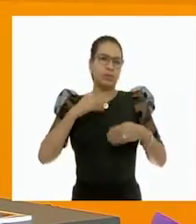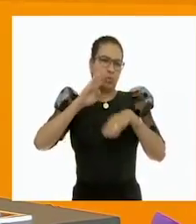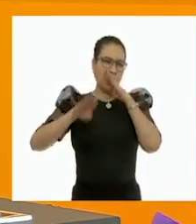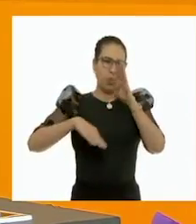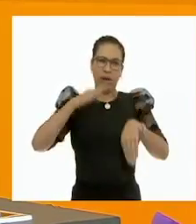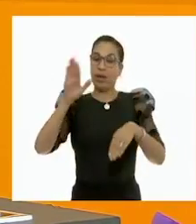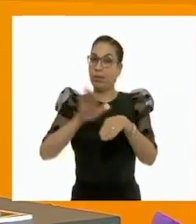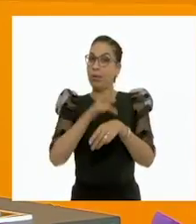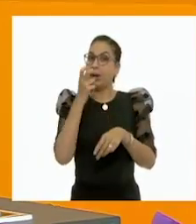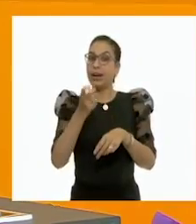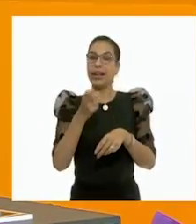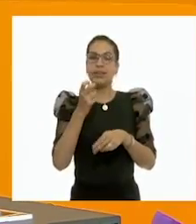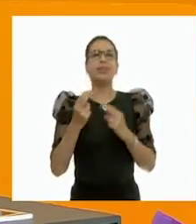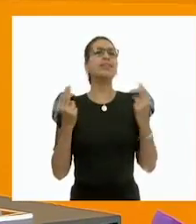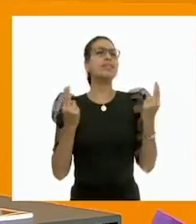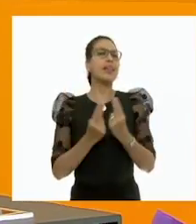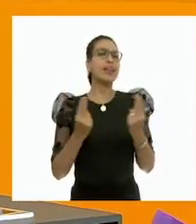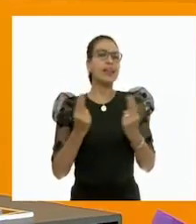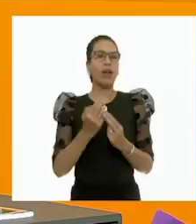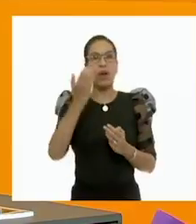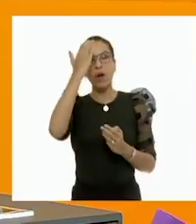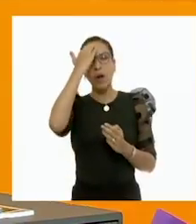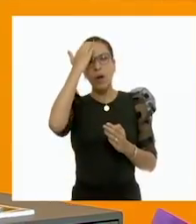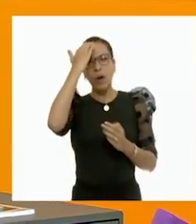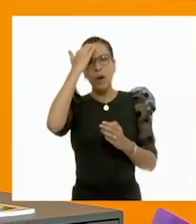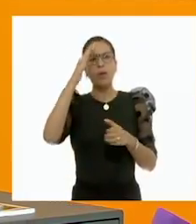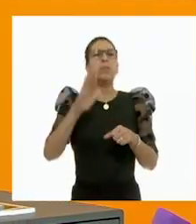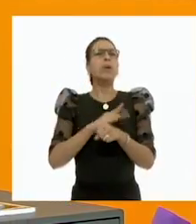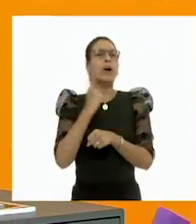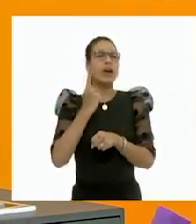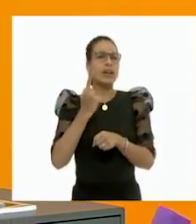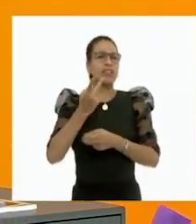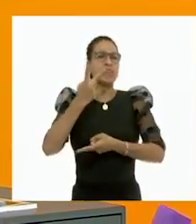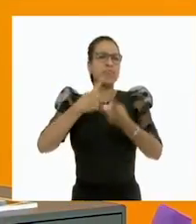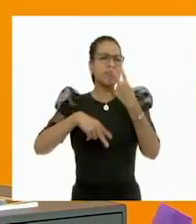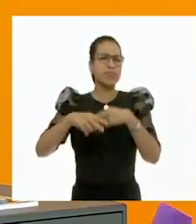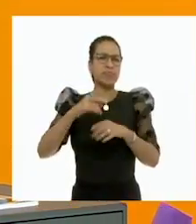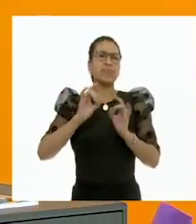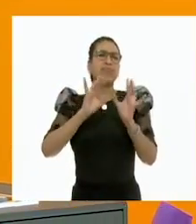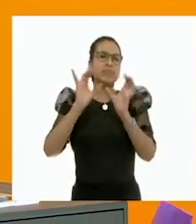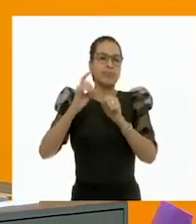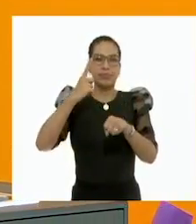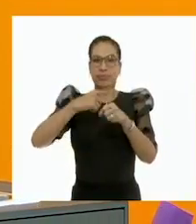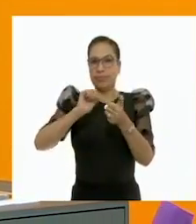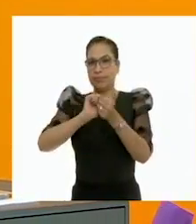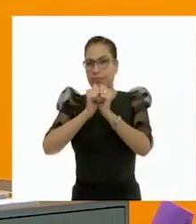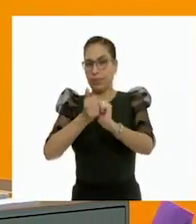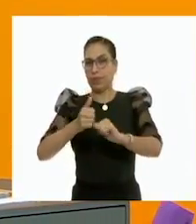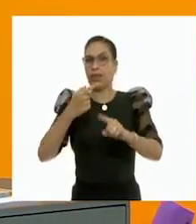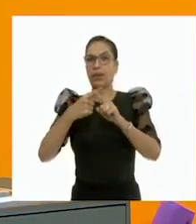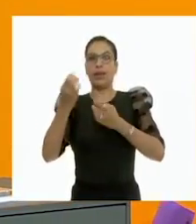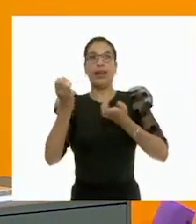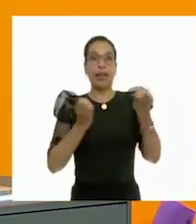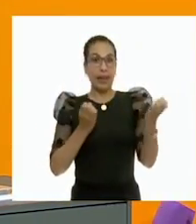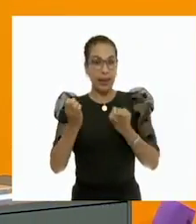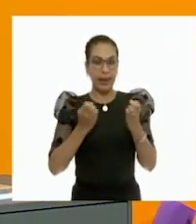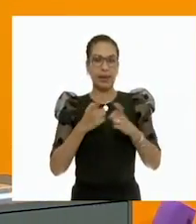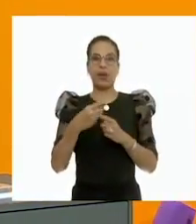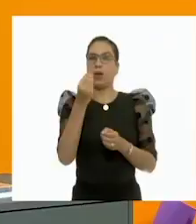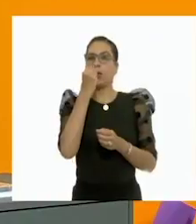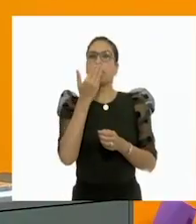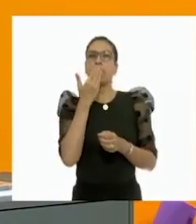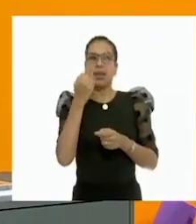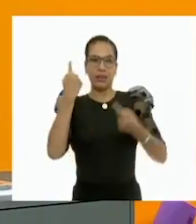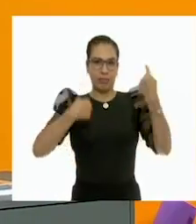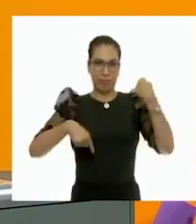Por eso es necesario conocer sus causas y consecuencias. La actividad física, los alimentos nutritivos